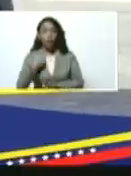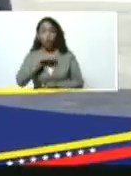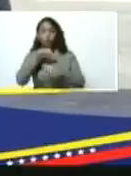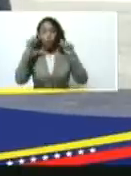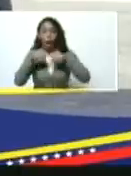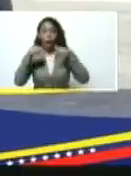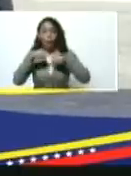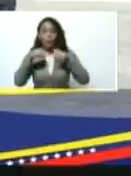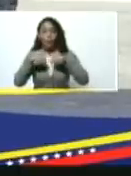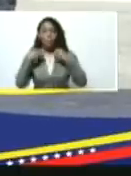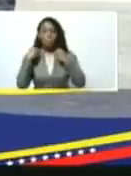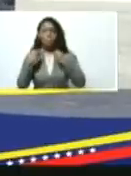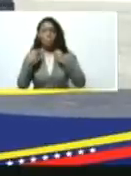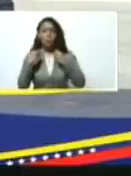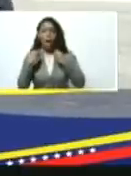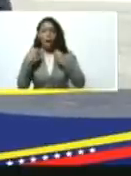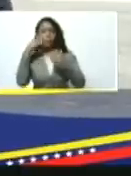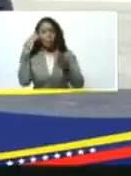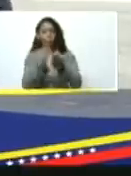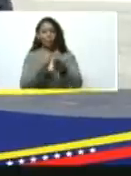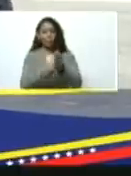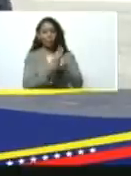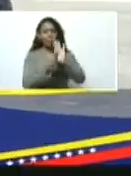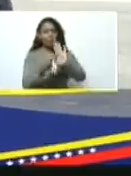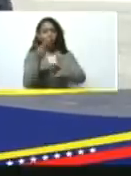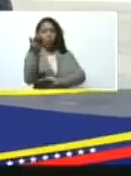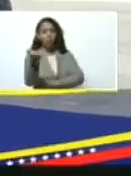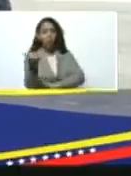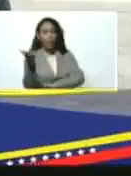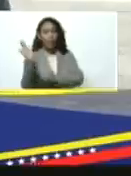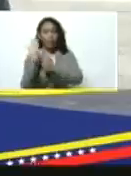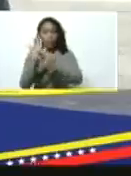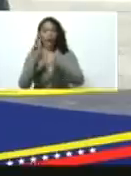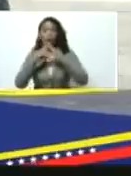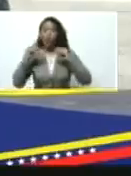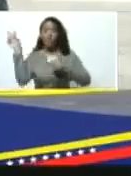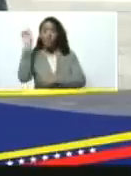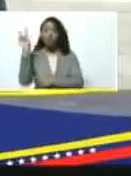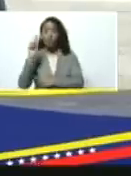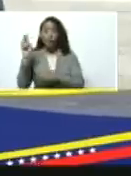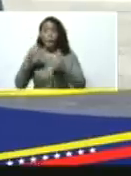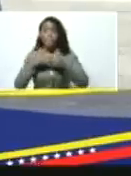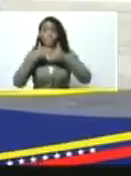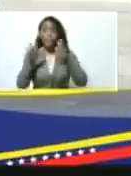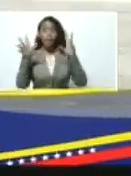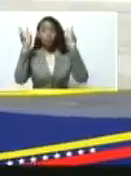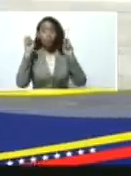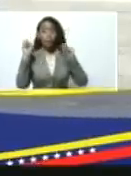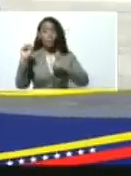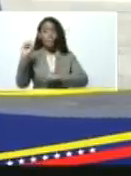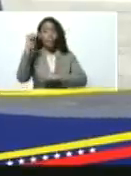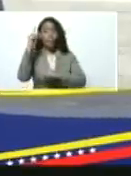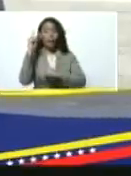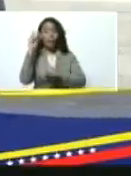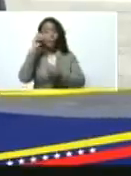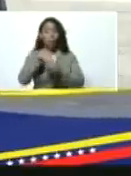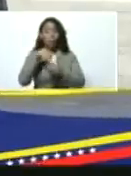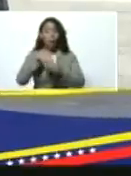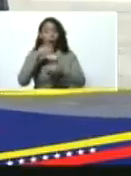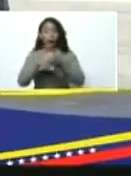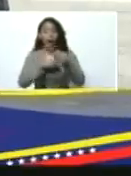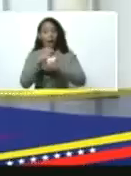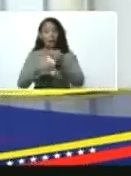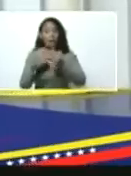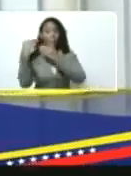acá pues para presentarle a usted y presentarle a toda Venezuela la inauguración del primer almacén de consolidación